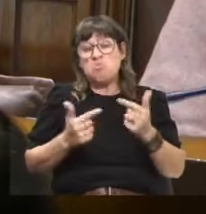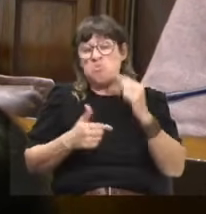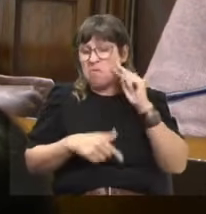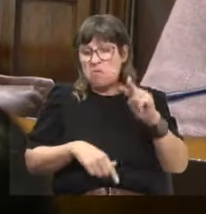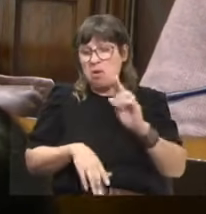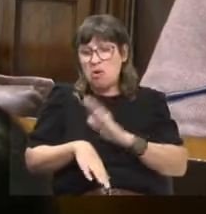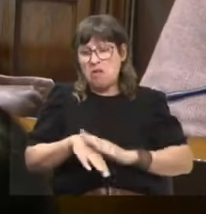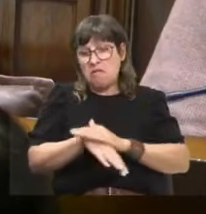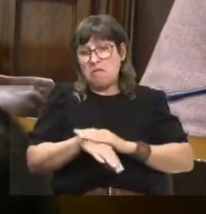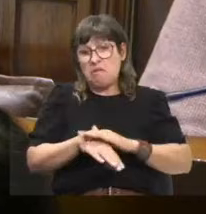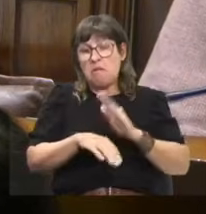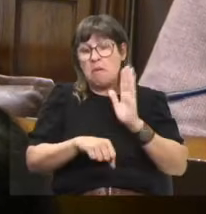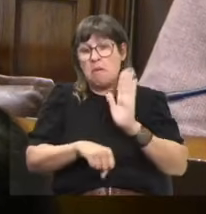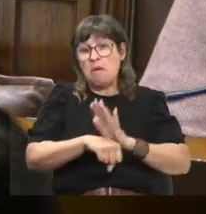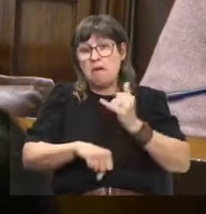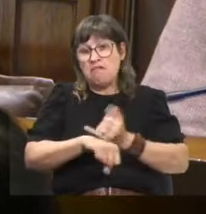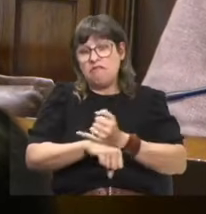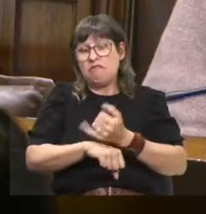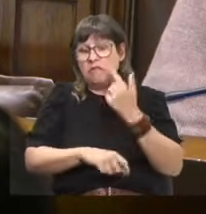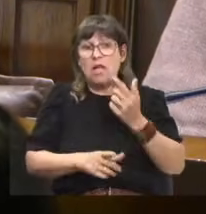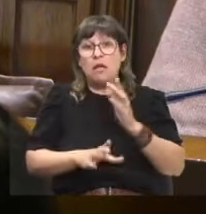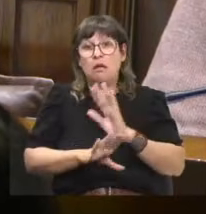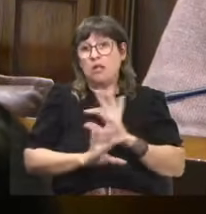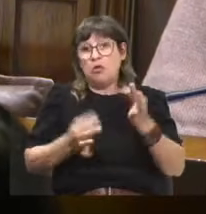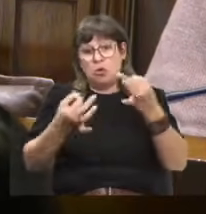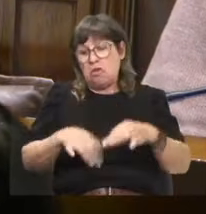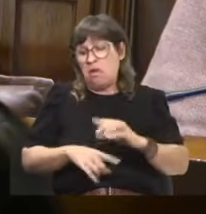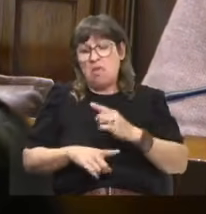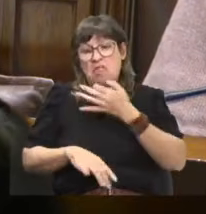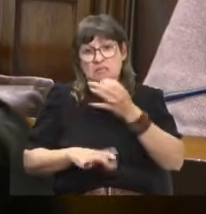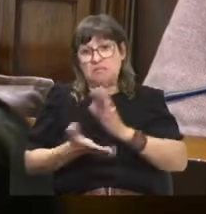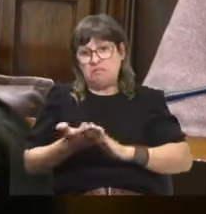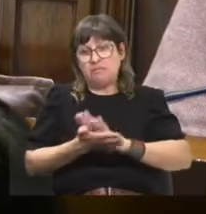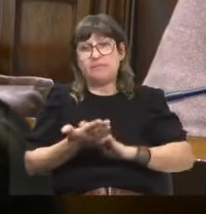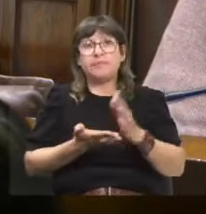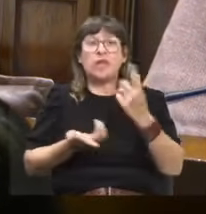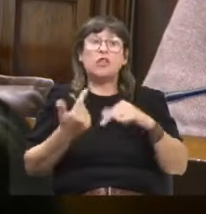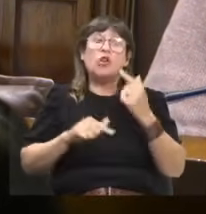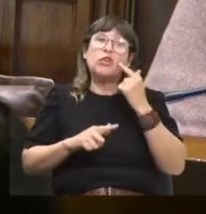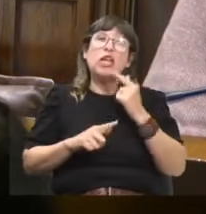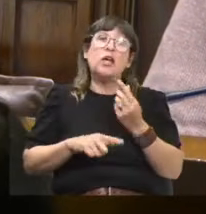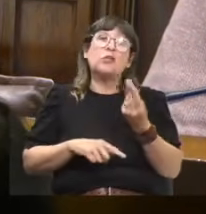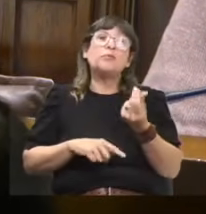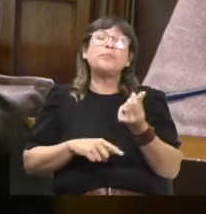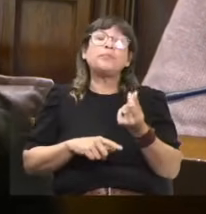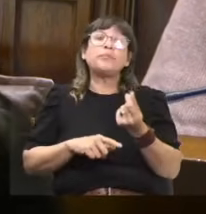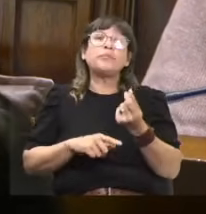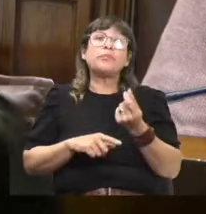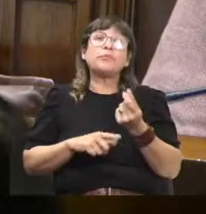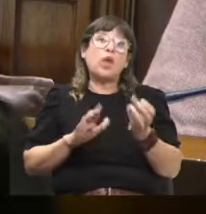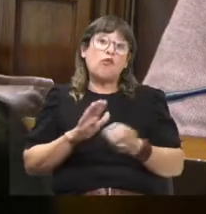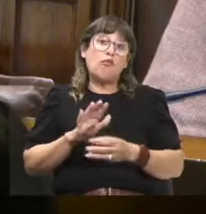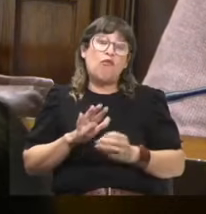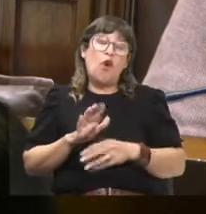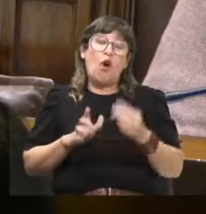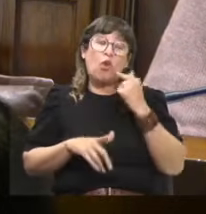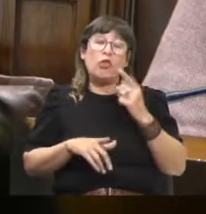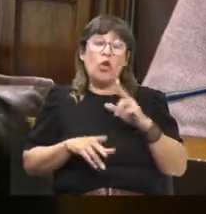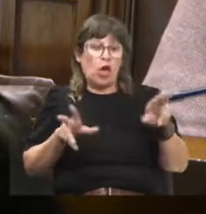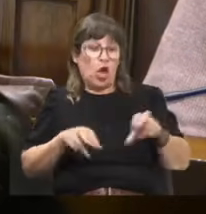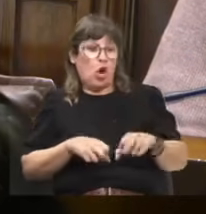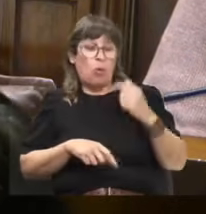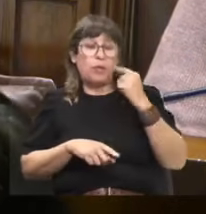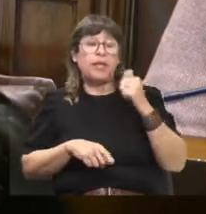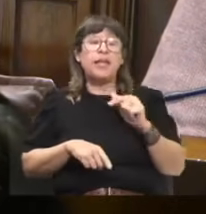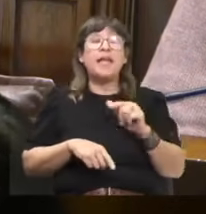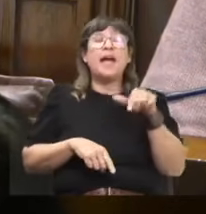entonces pronunciarse sobre ello. En cuanto a los fondos de danza, a los fondos que danza percibía de parte de